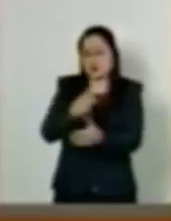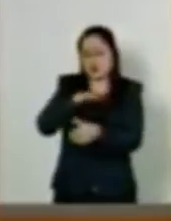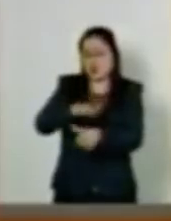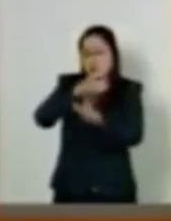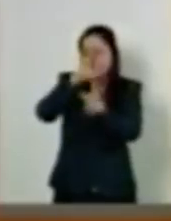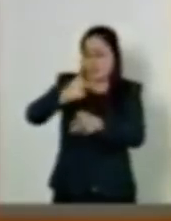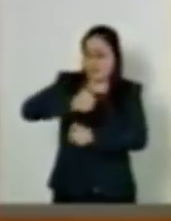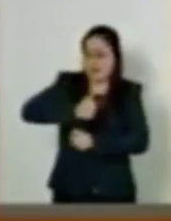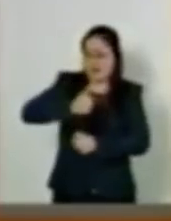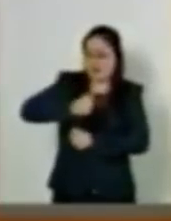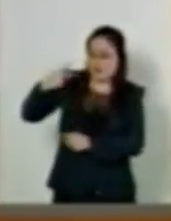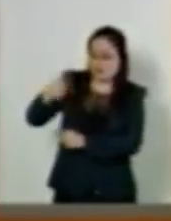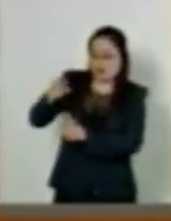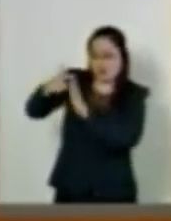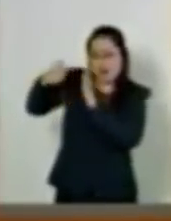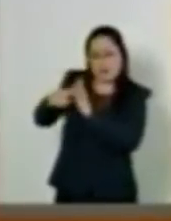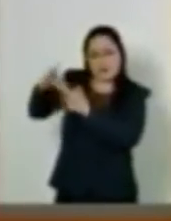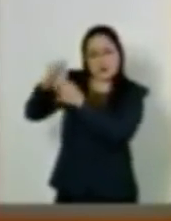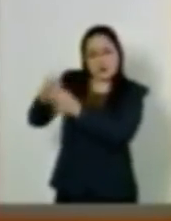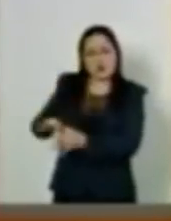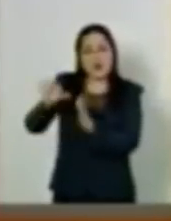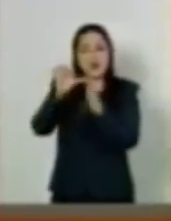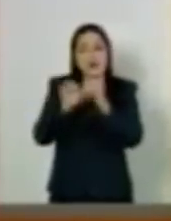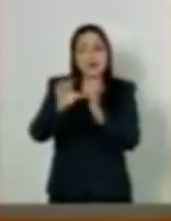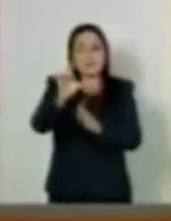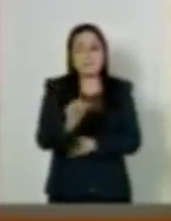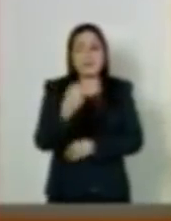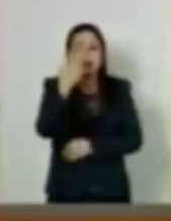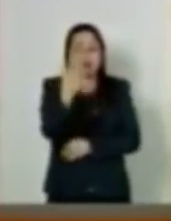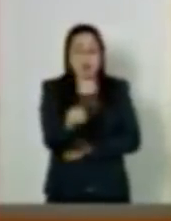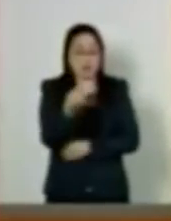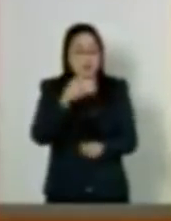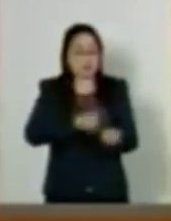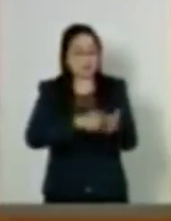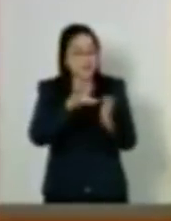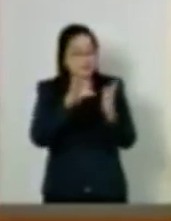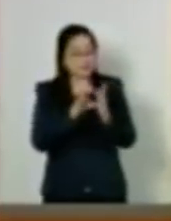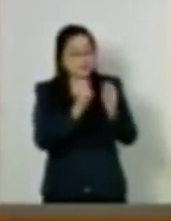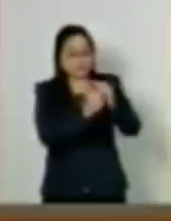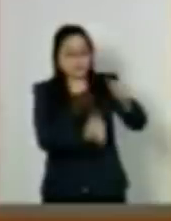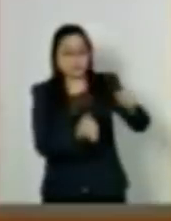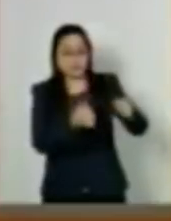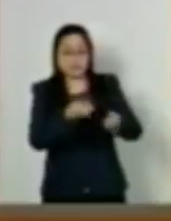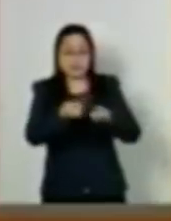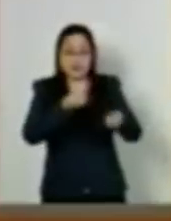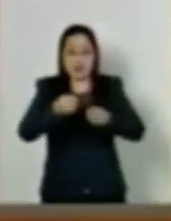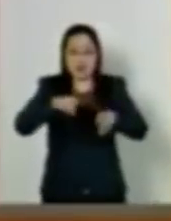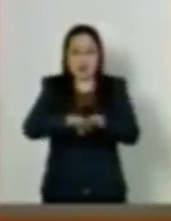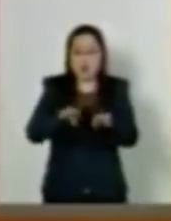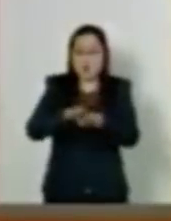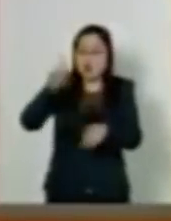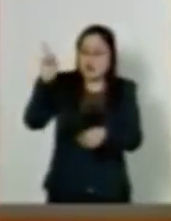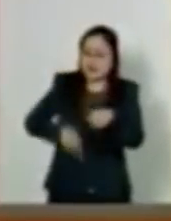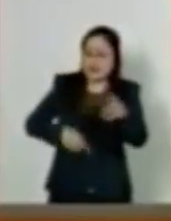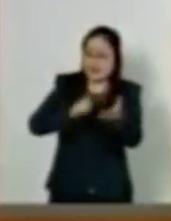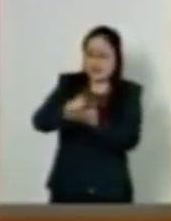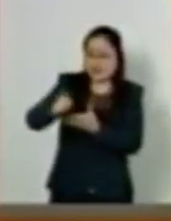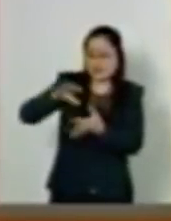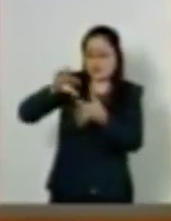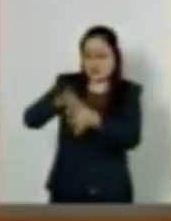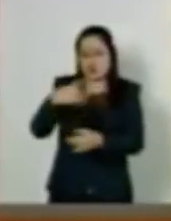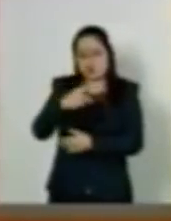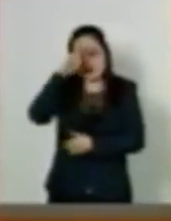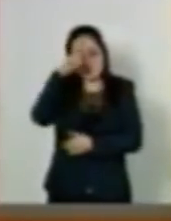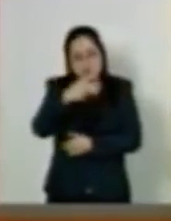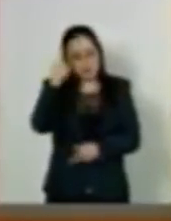disciplina militar, y que se relaciona con el artículo 29, que regula la suspensión de los derechos fundamentales en